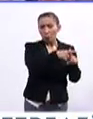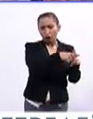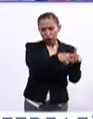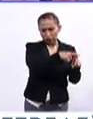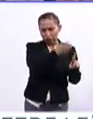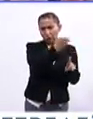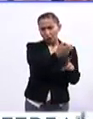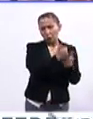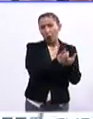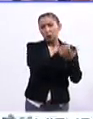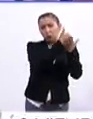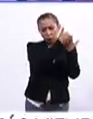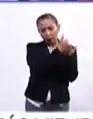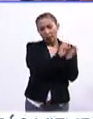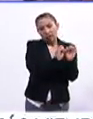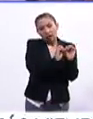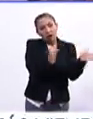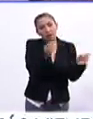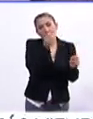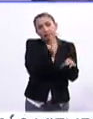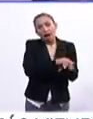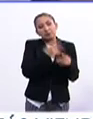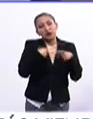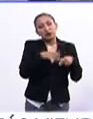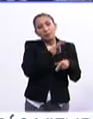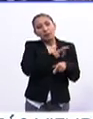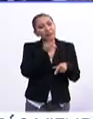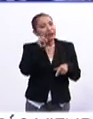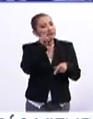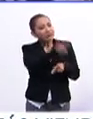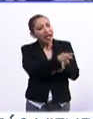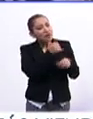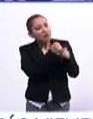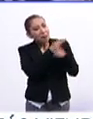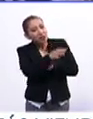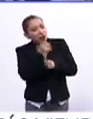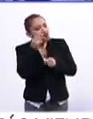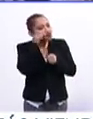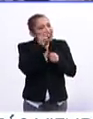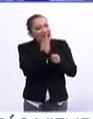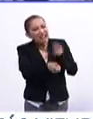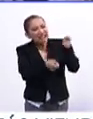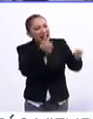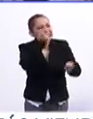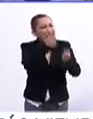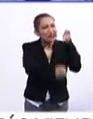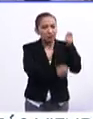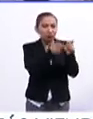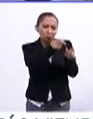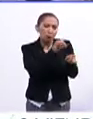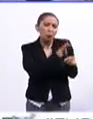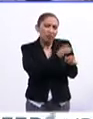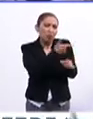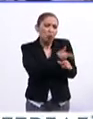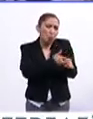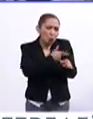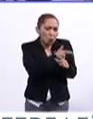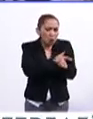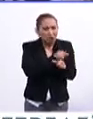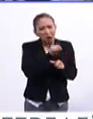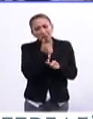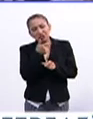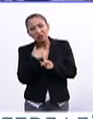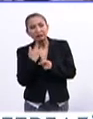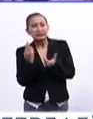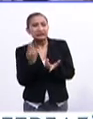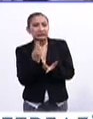positivo de eso, que por supuesto mucha más gente puede tener acceso a información que por un lado le puede gustar, pero por otro